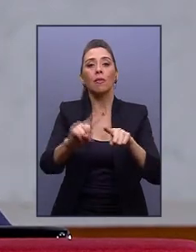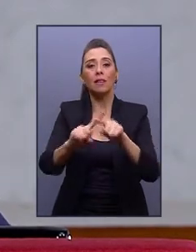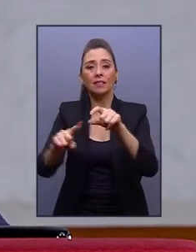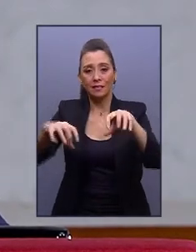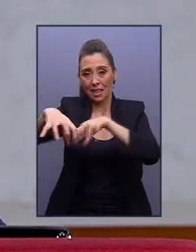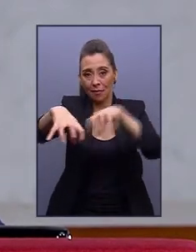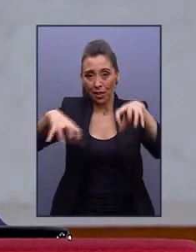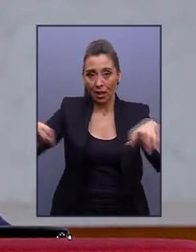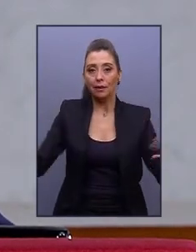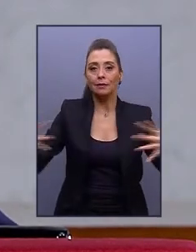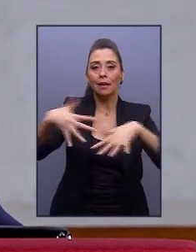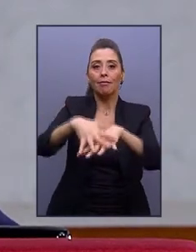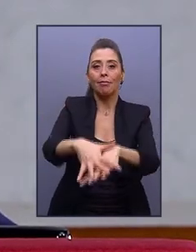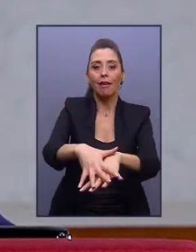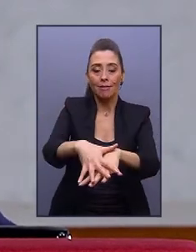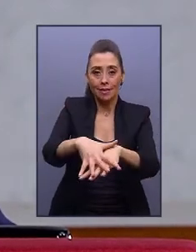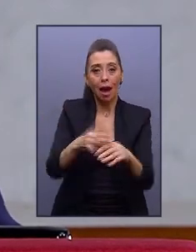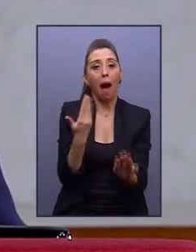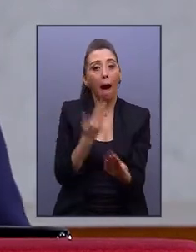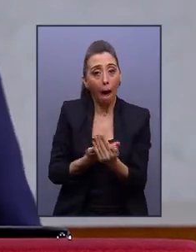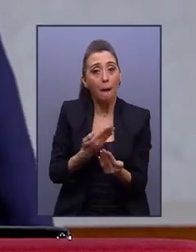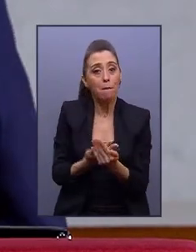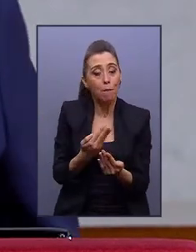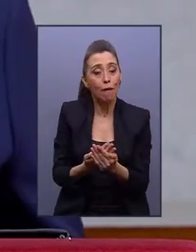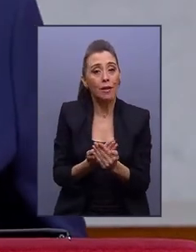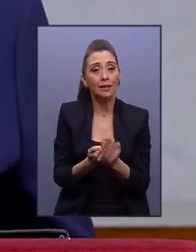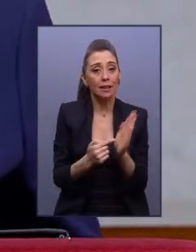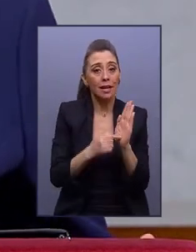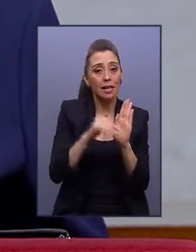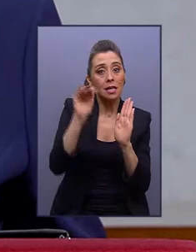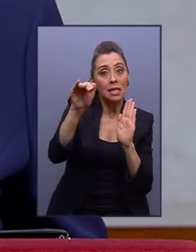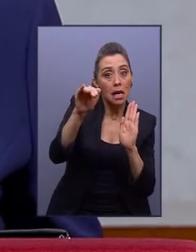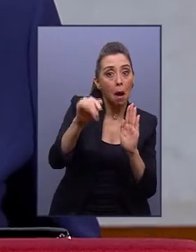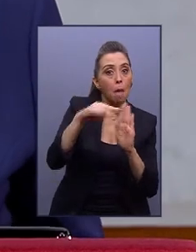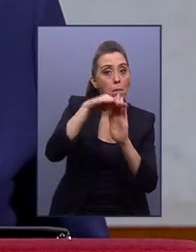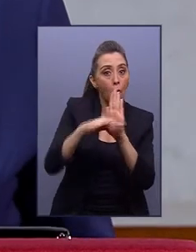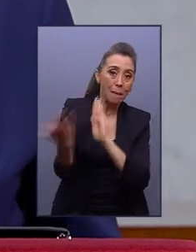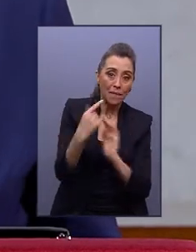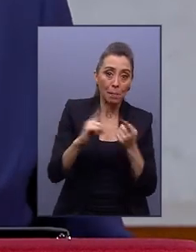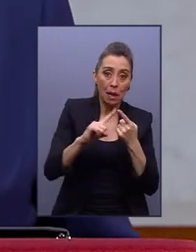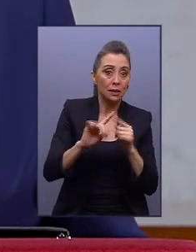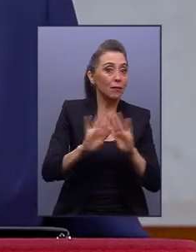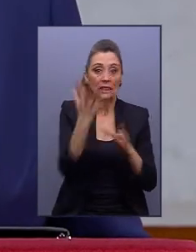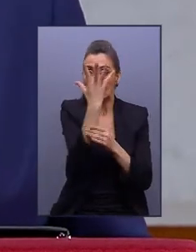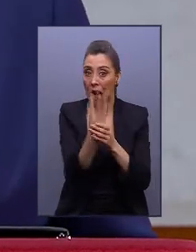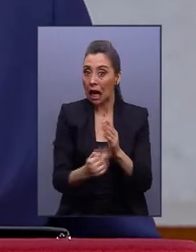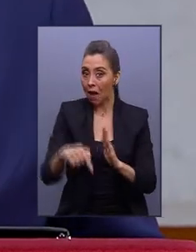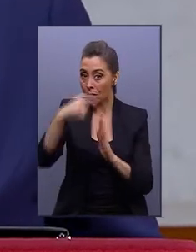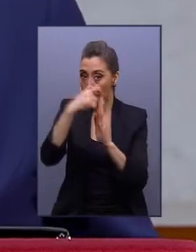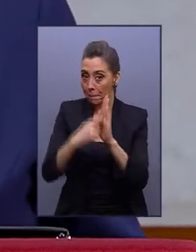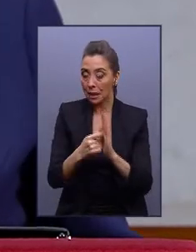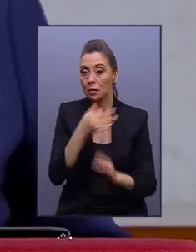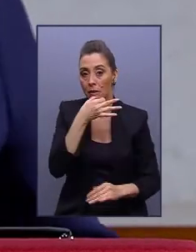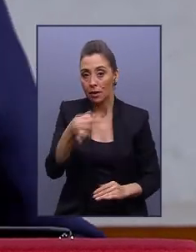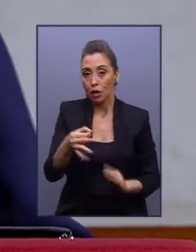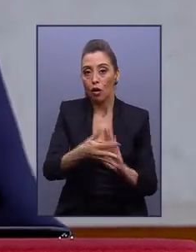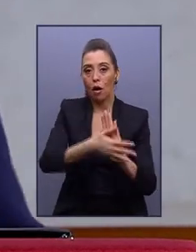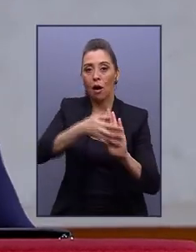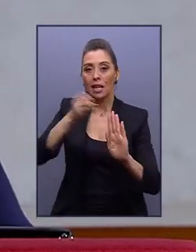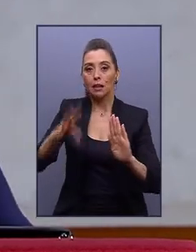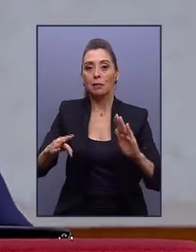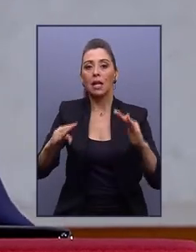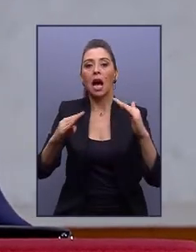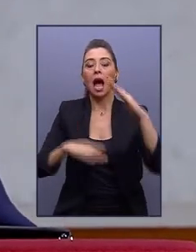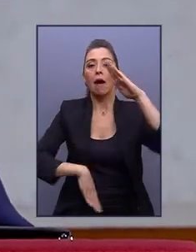distintos sectores sociales. Y aprovechando que el llamado a este programa termina este mes, quiero anunciar que eliminaremos el